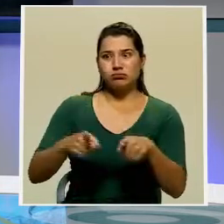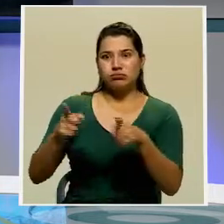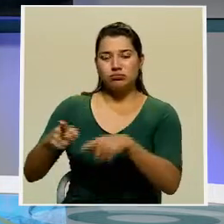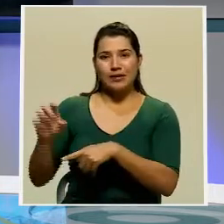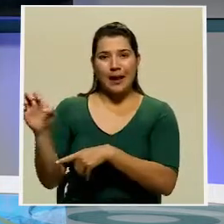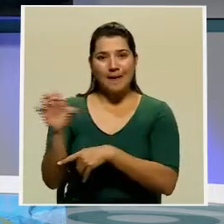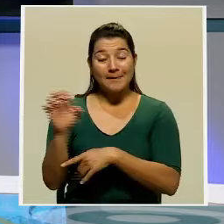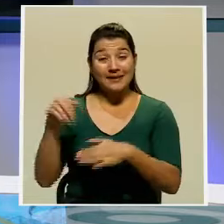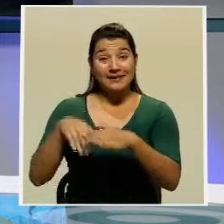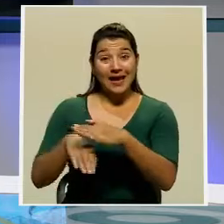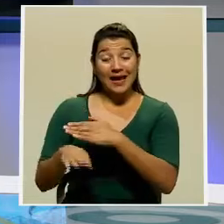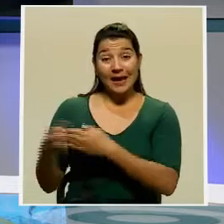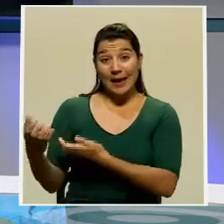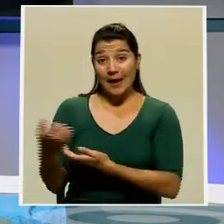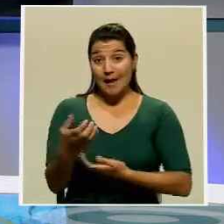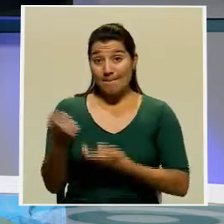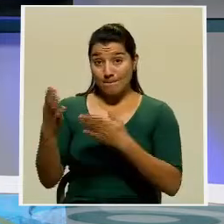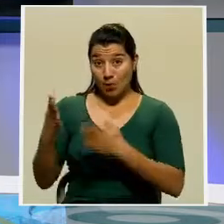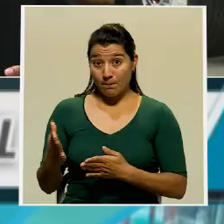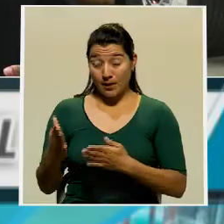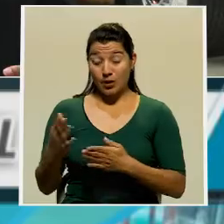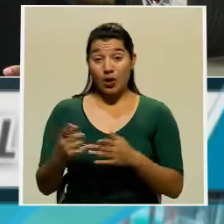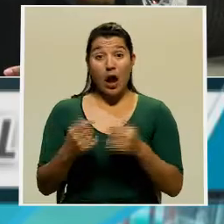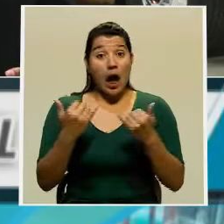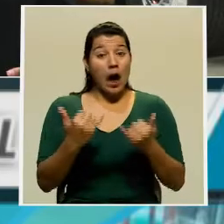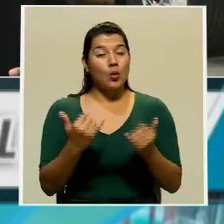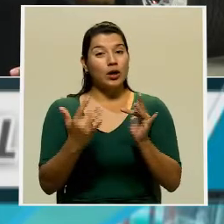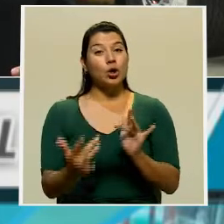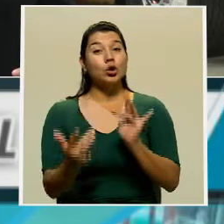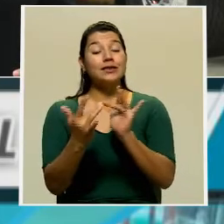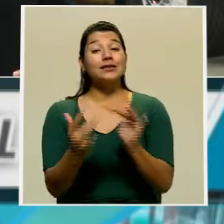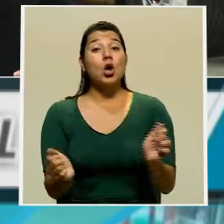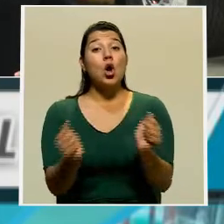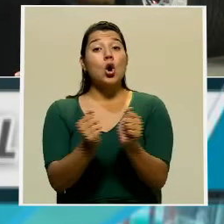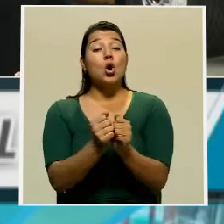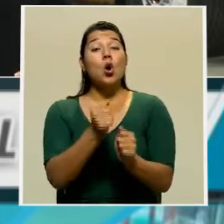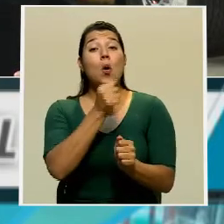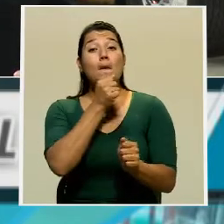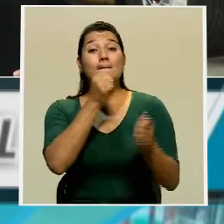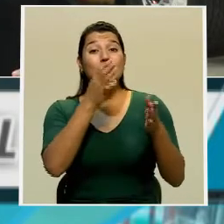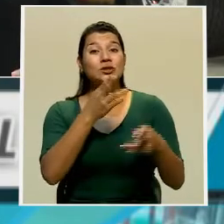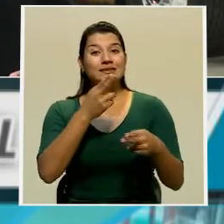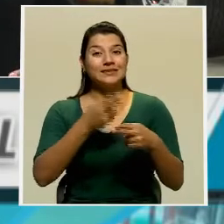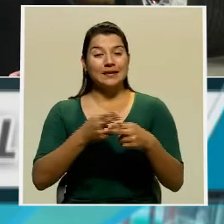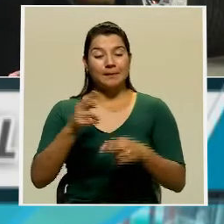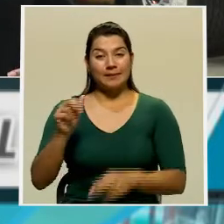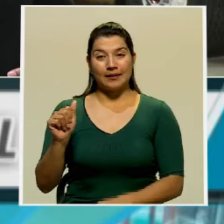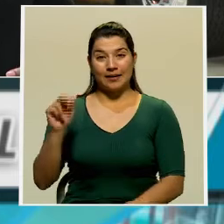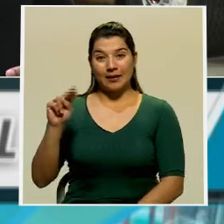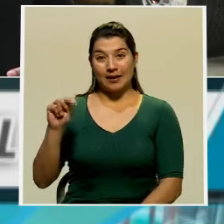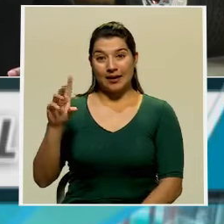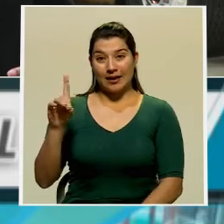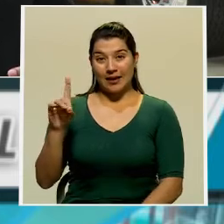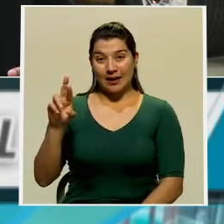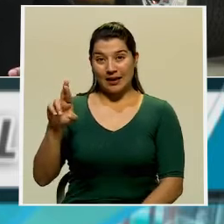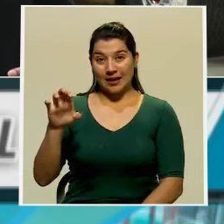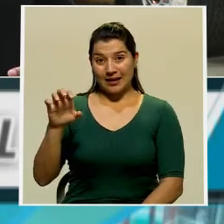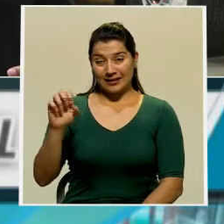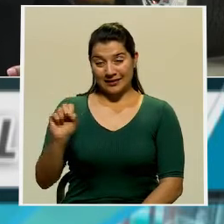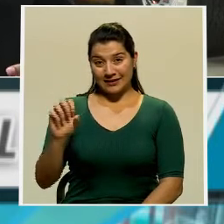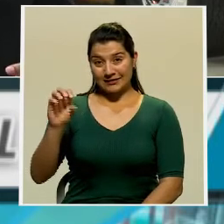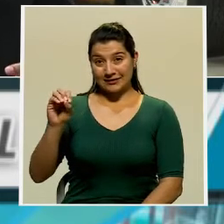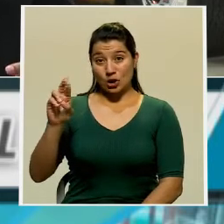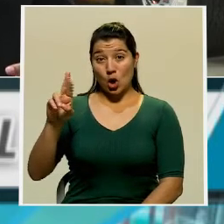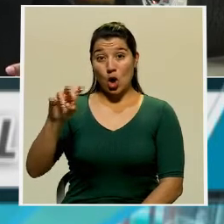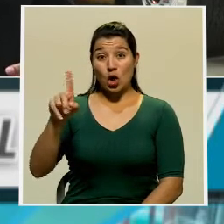bomberos. Vamos ahora a un pase en vivo con el periodista Andrés Ortiz, quien se encuentra en la estación